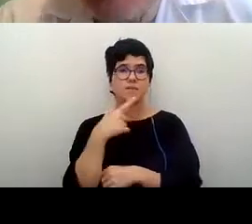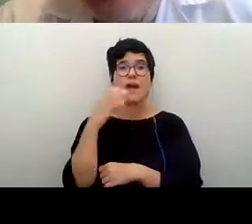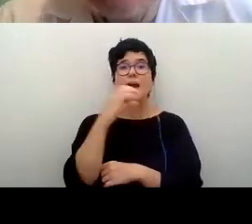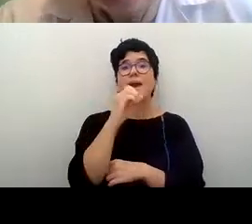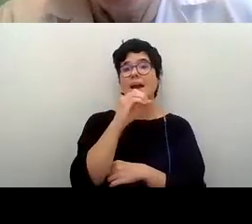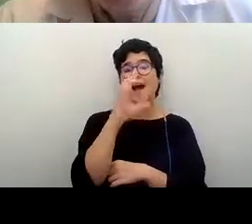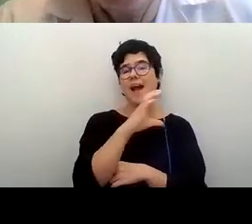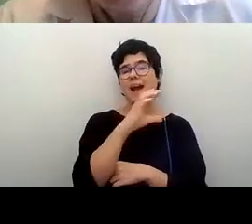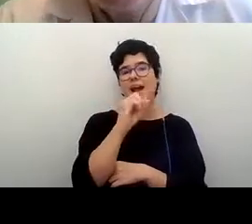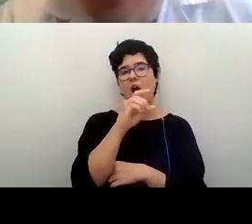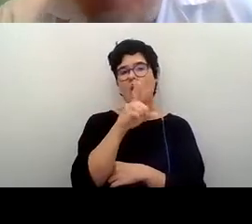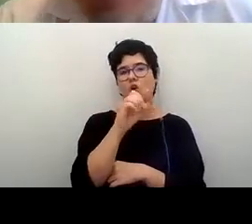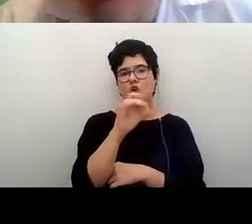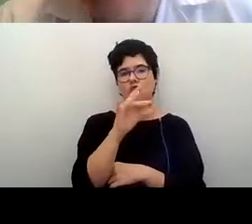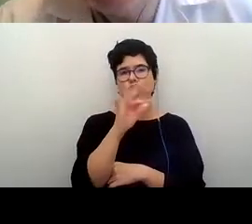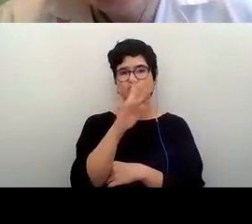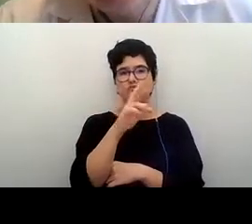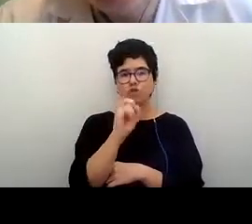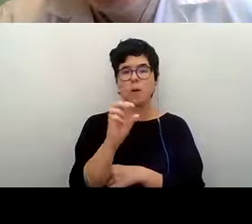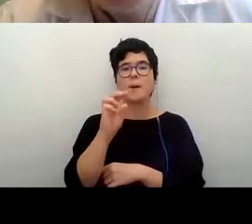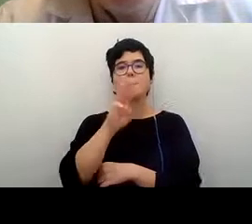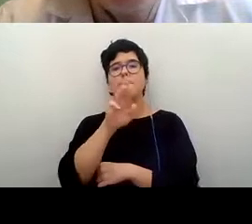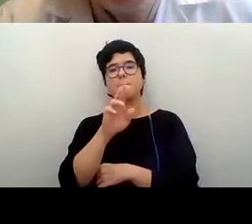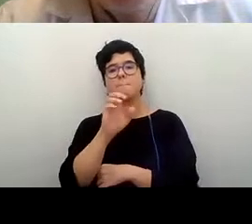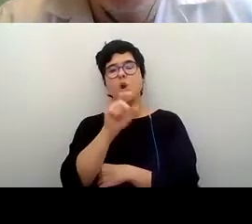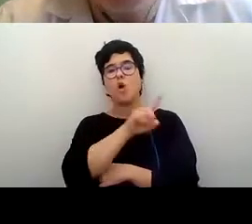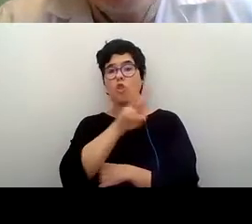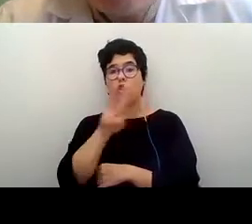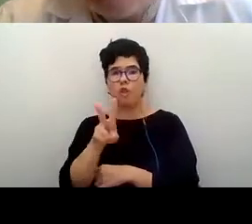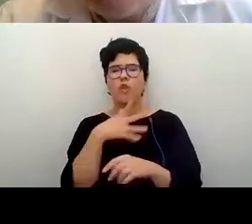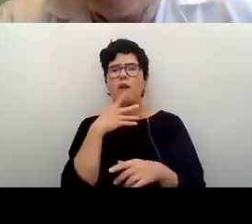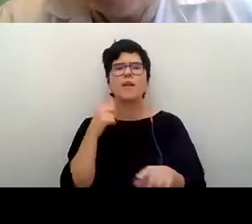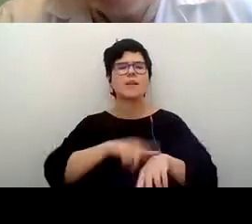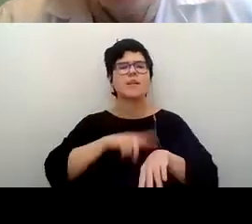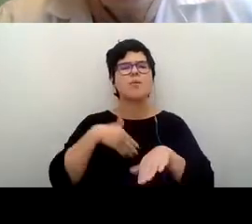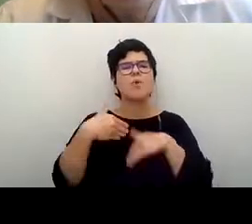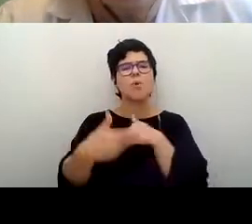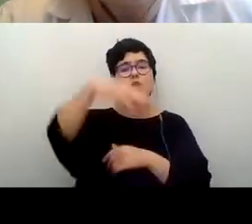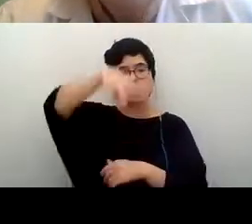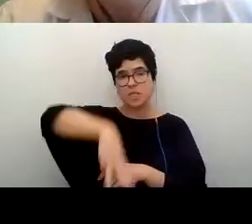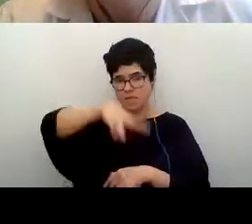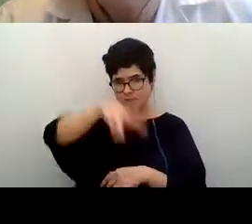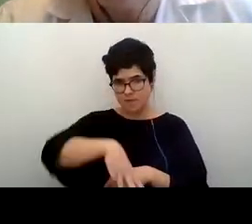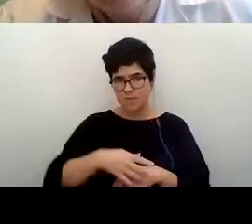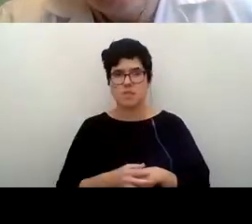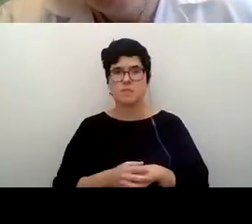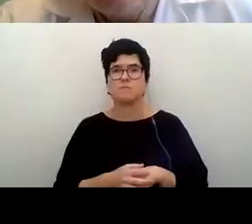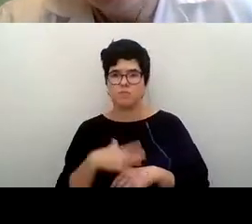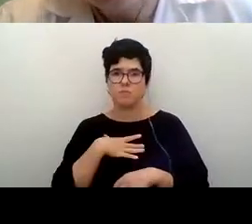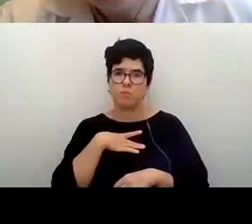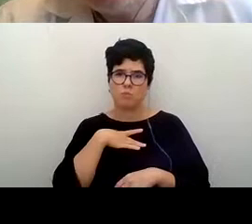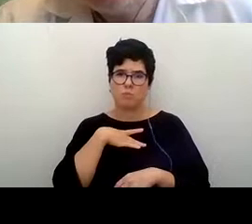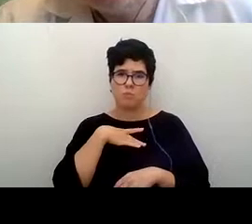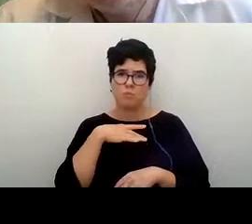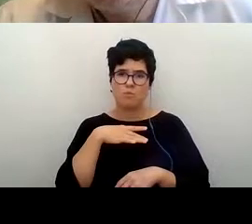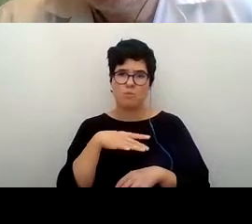meses seguidos y sobre todo en cambio de épocas, entonces para saber si es así o para corregirlo. Gracias de antemano. En el